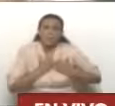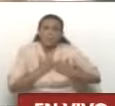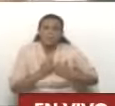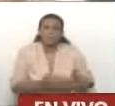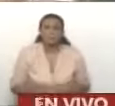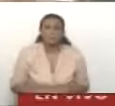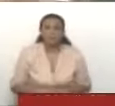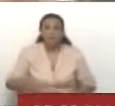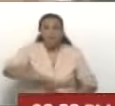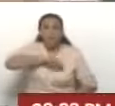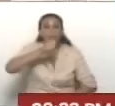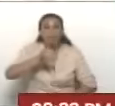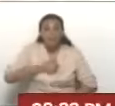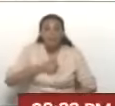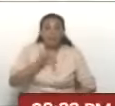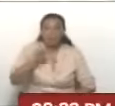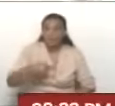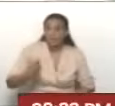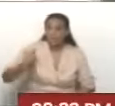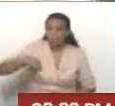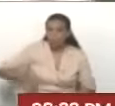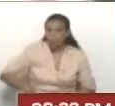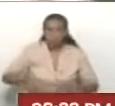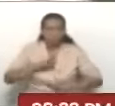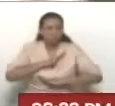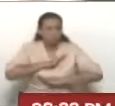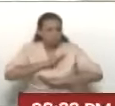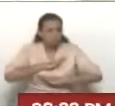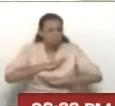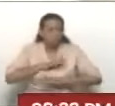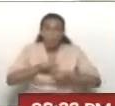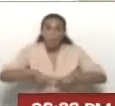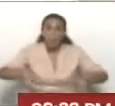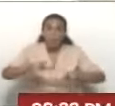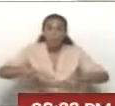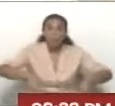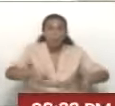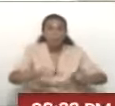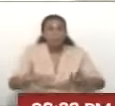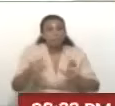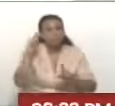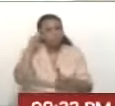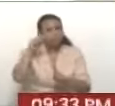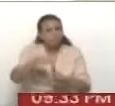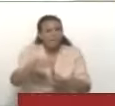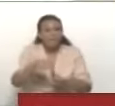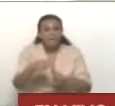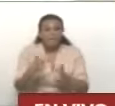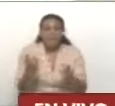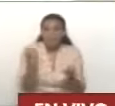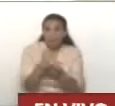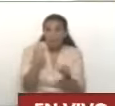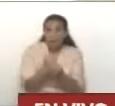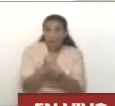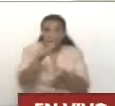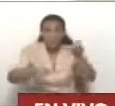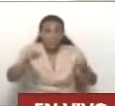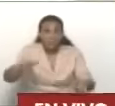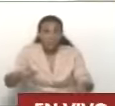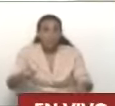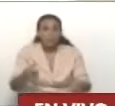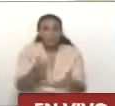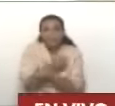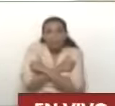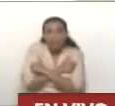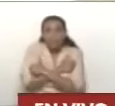tenemos... en lo económico, disculpe, presidente, en lo económico es brindar espacios para que generan empleo para todas estas mujeres que se dedican